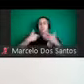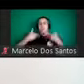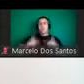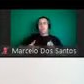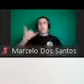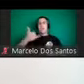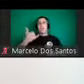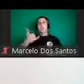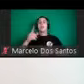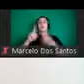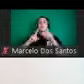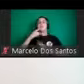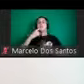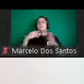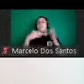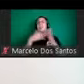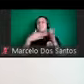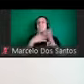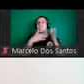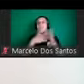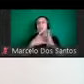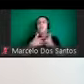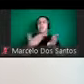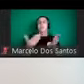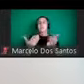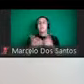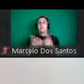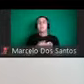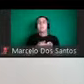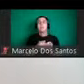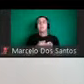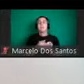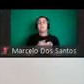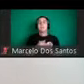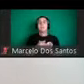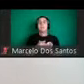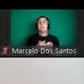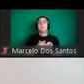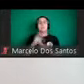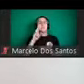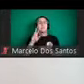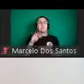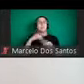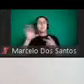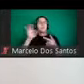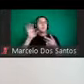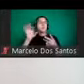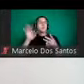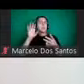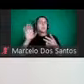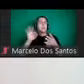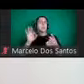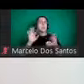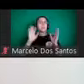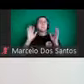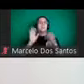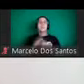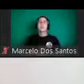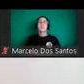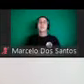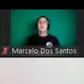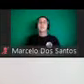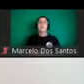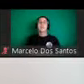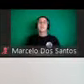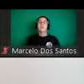barrera. Persona con capacidad diferente. Diferencias. Todo tiene que